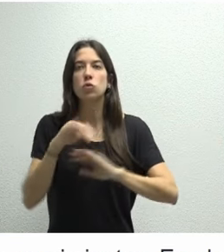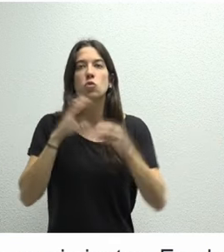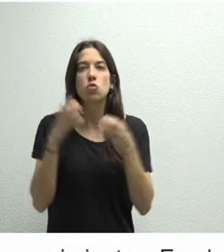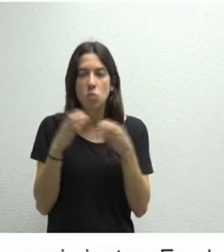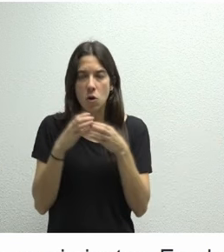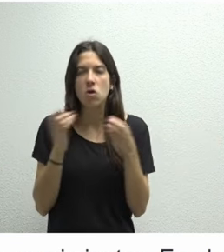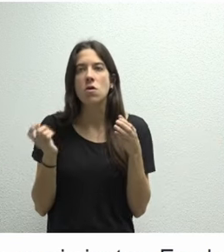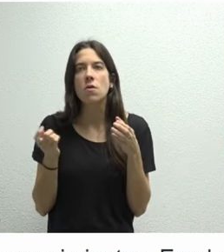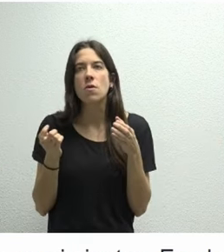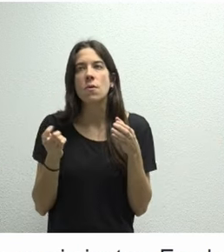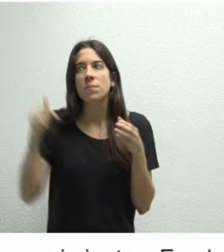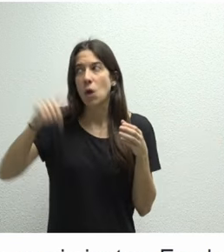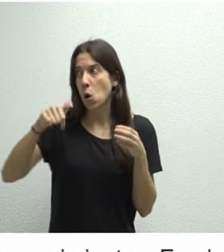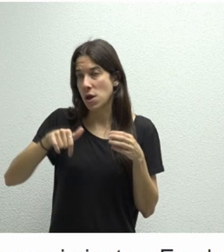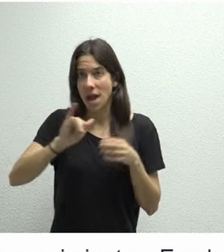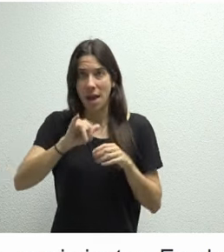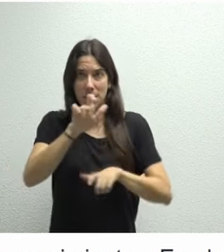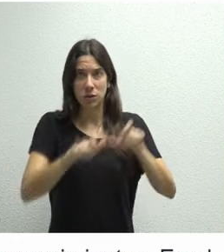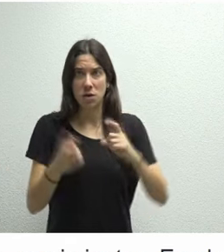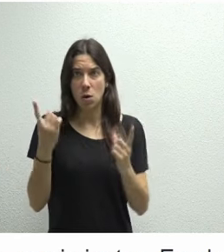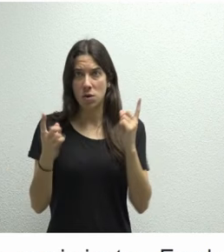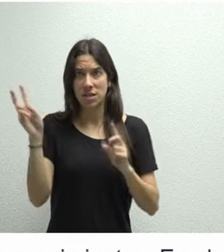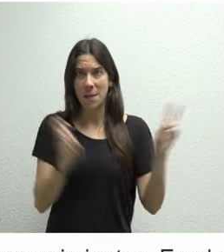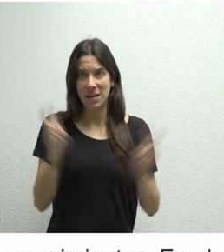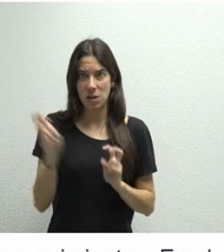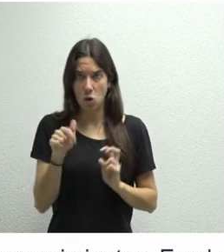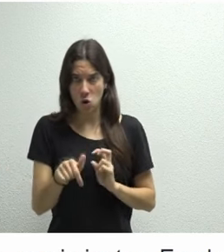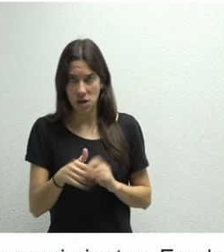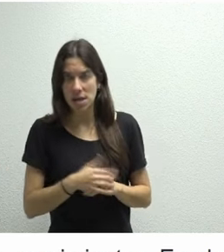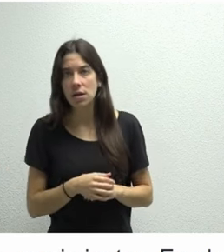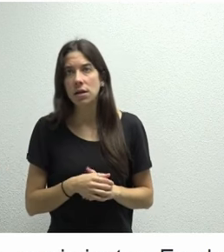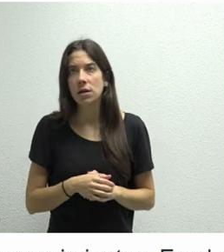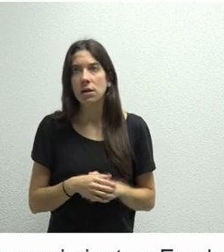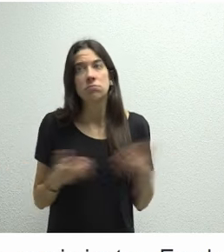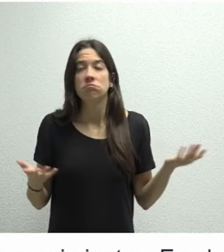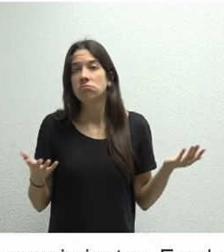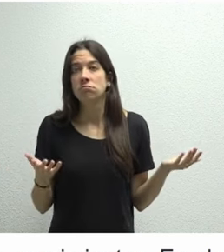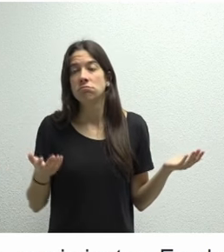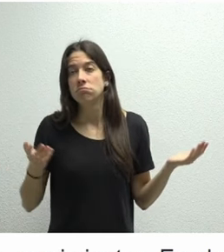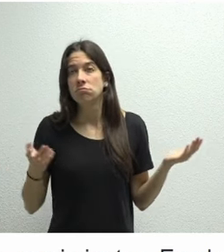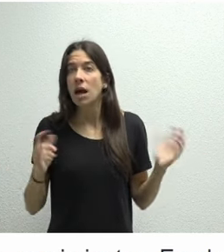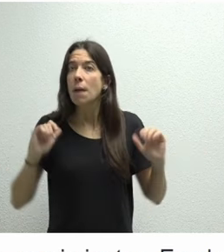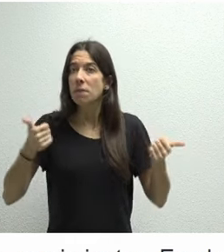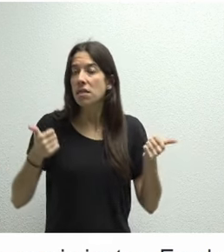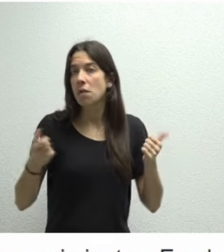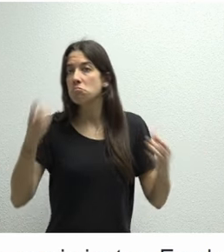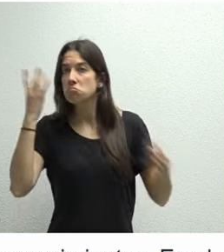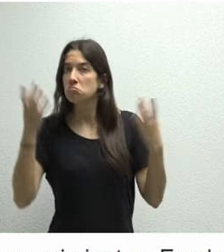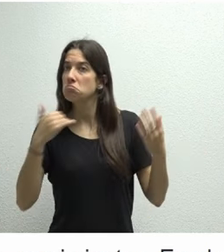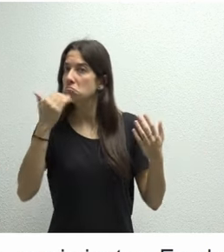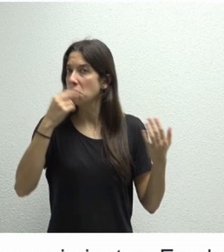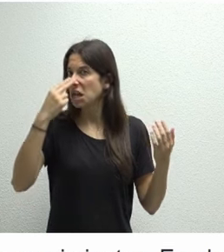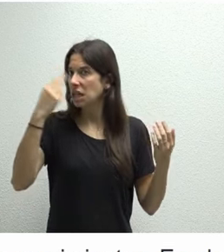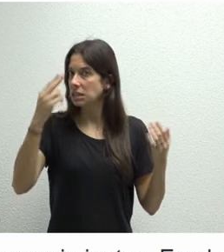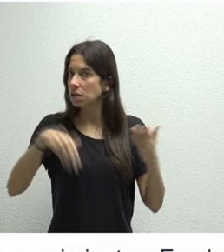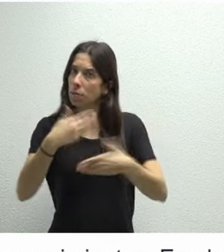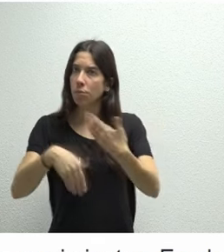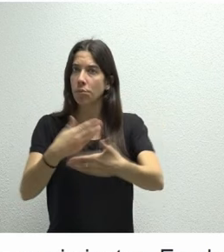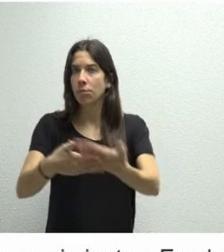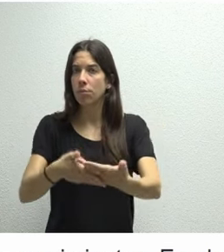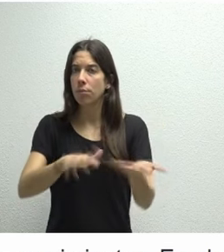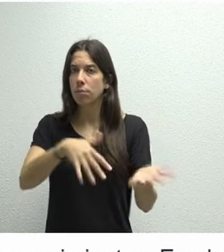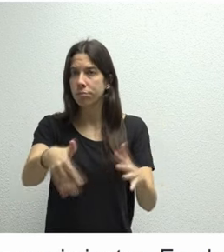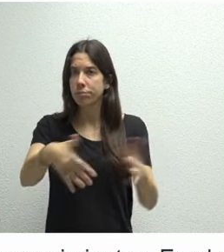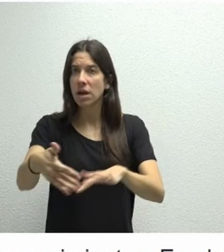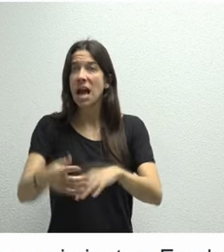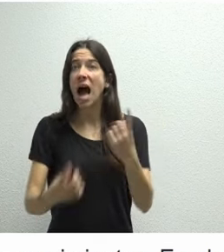cuales hoy Aquí hay varios miembros y bueno se pusieron en pie una serie de cosas bastante interesantes alguna de